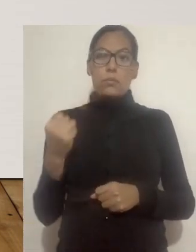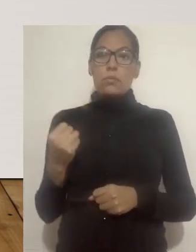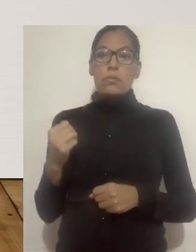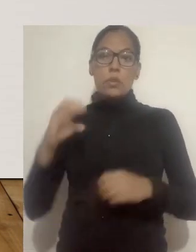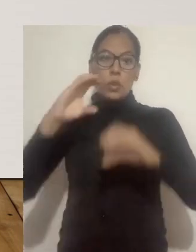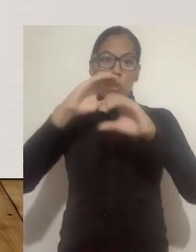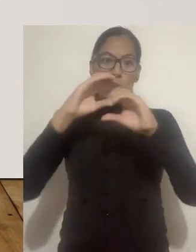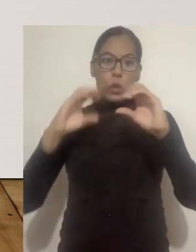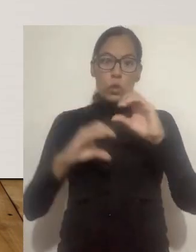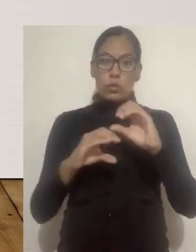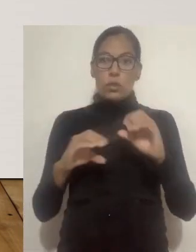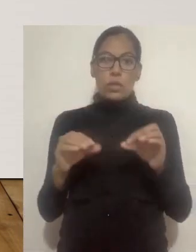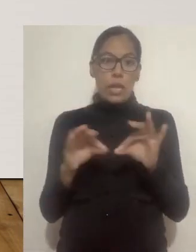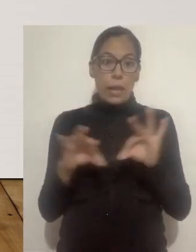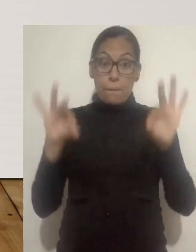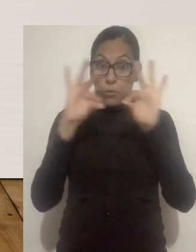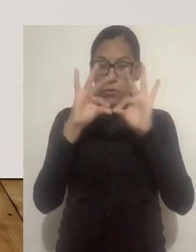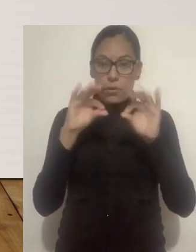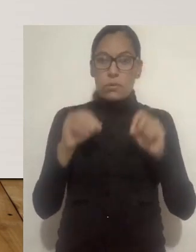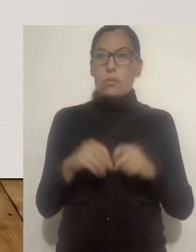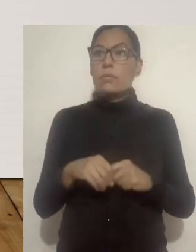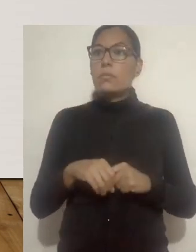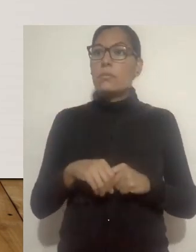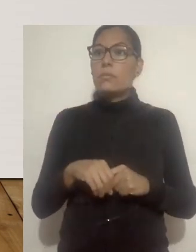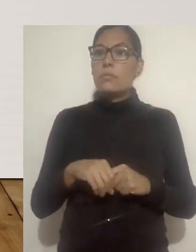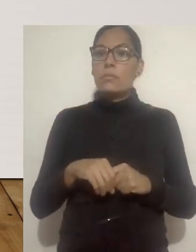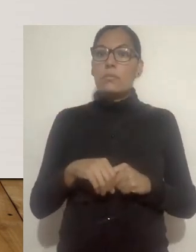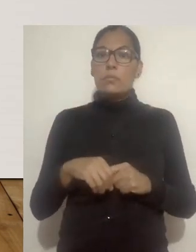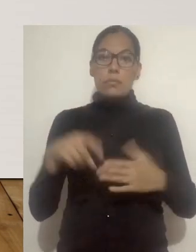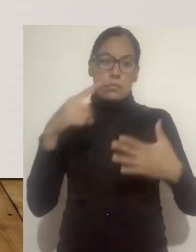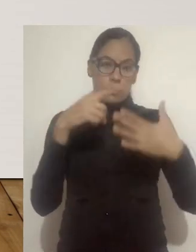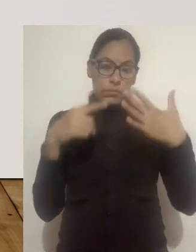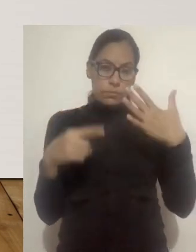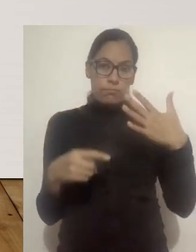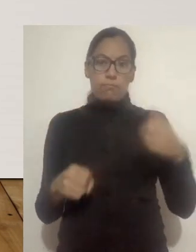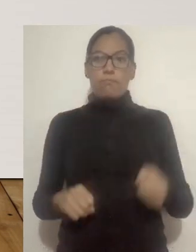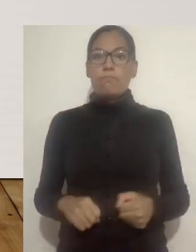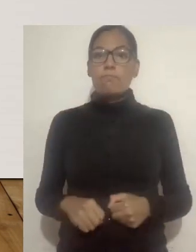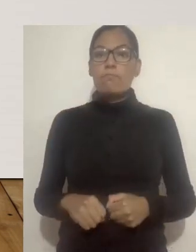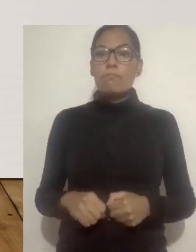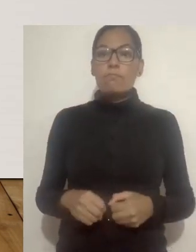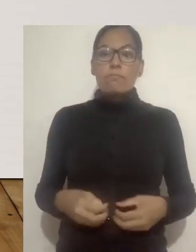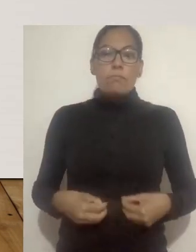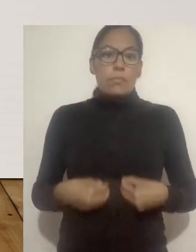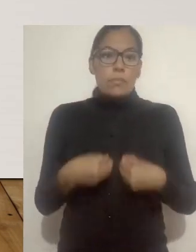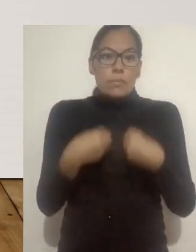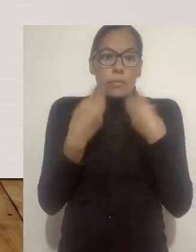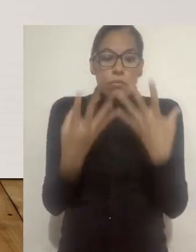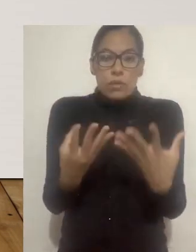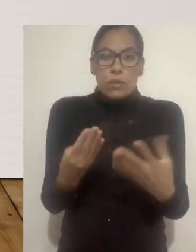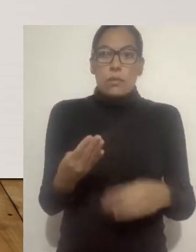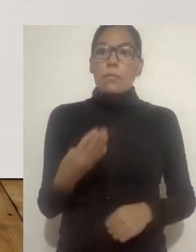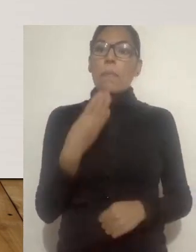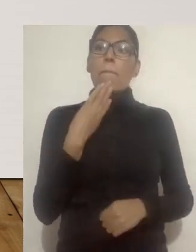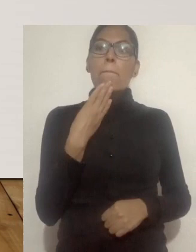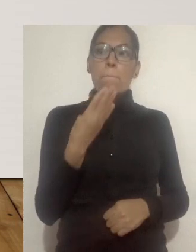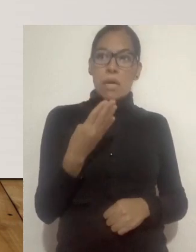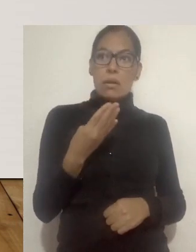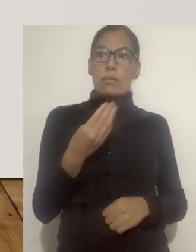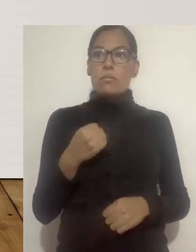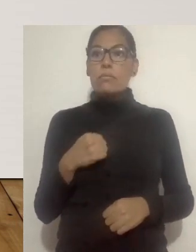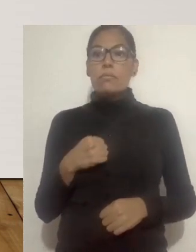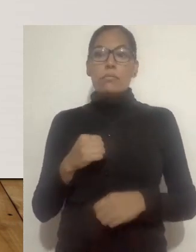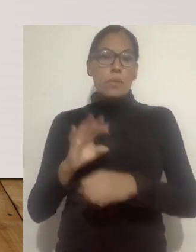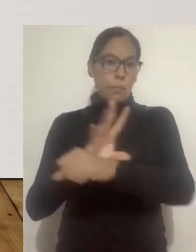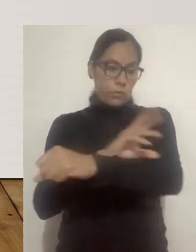emoción, la regulación de la emoción y el conflicto, las habilidades de afrontamiento y el